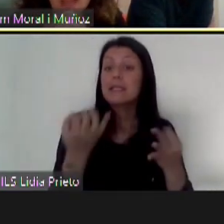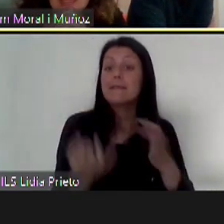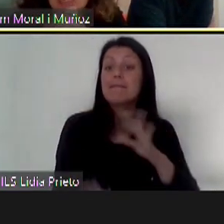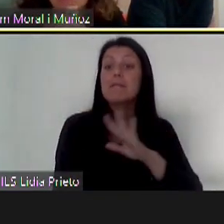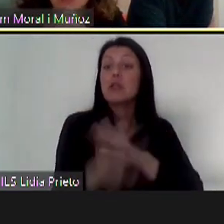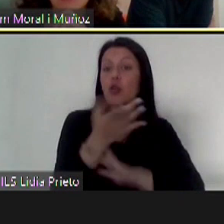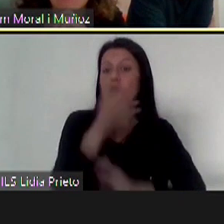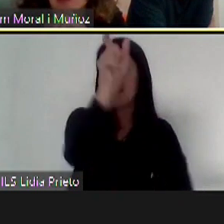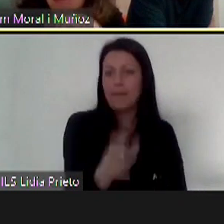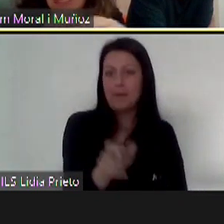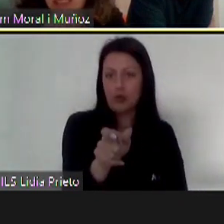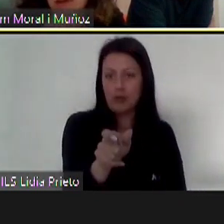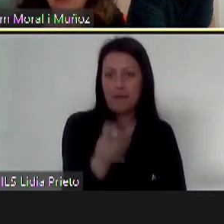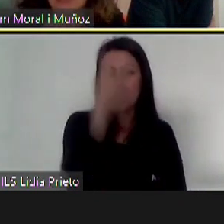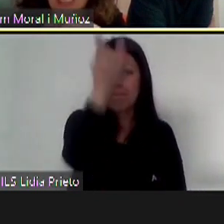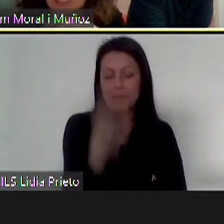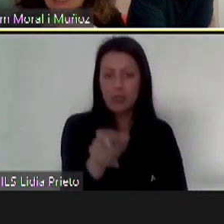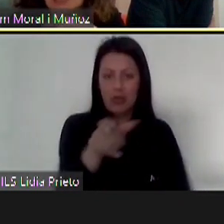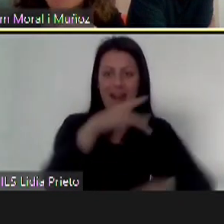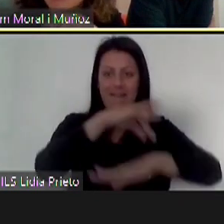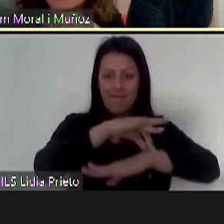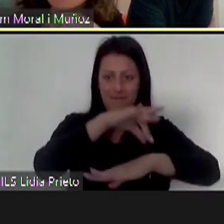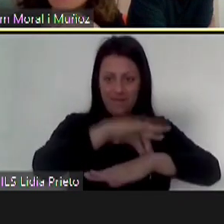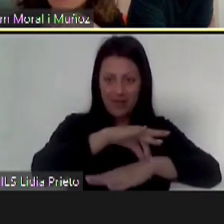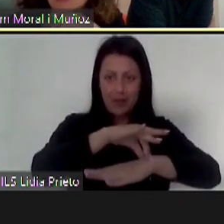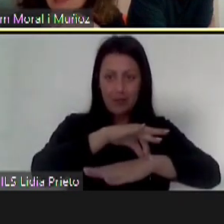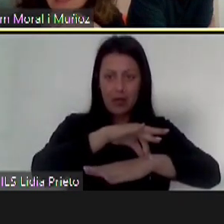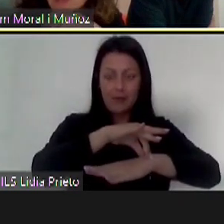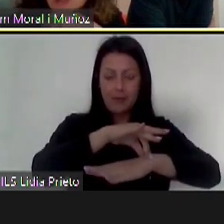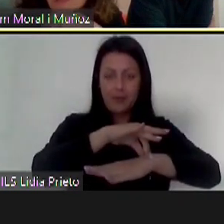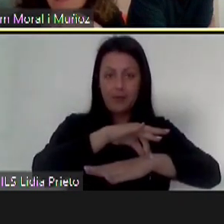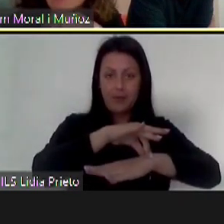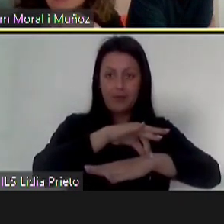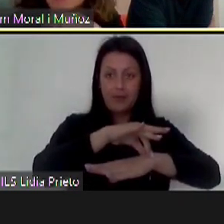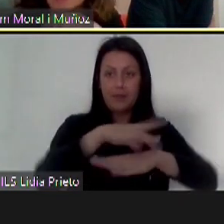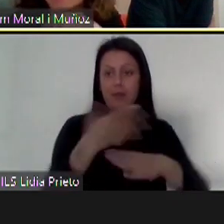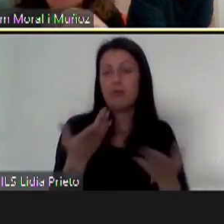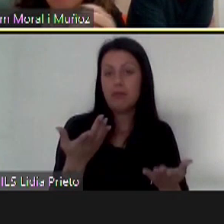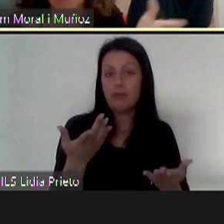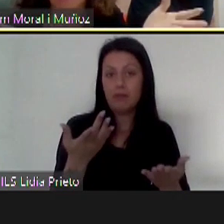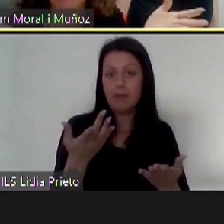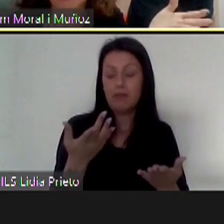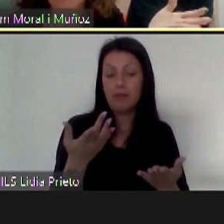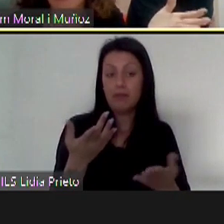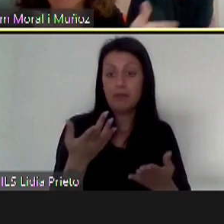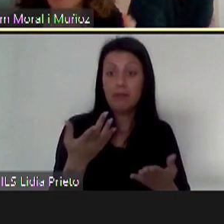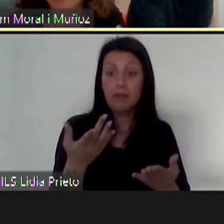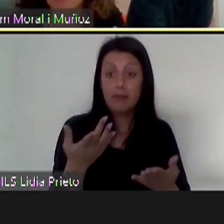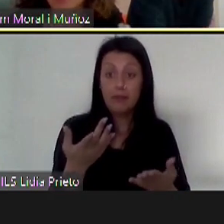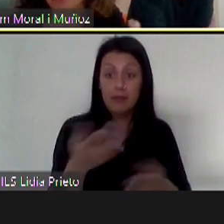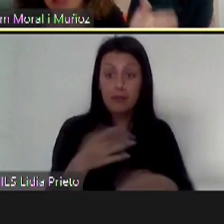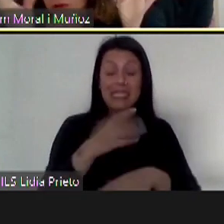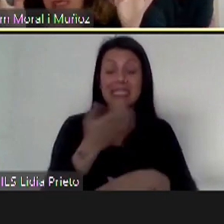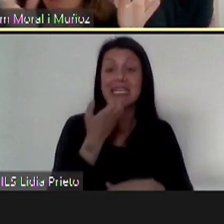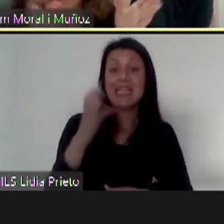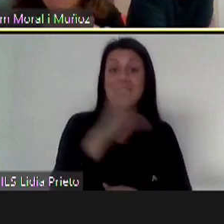persona. Era la persona enferma, pasiva, en la que nada dependía de ella, si no estaba, si la ciencia